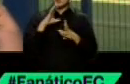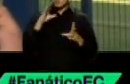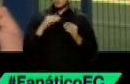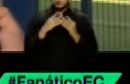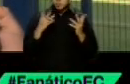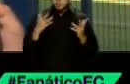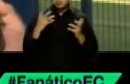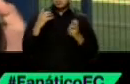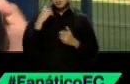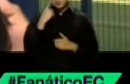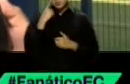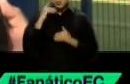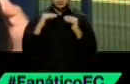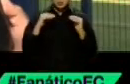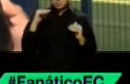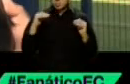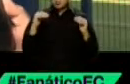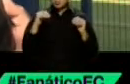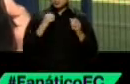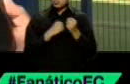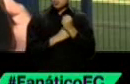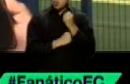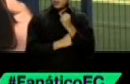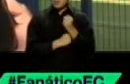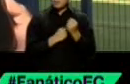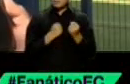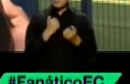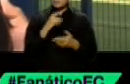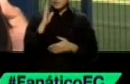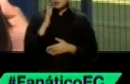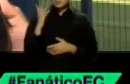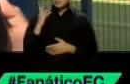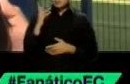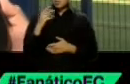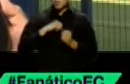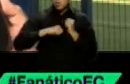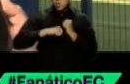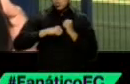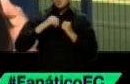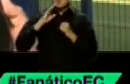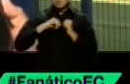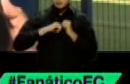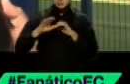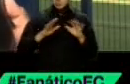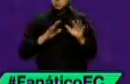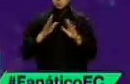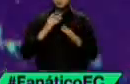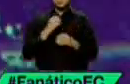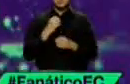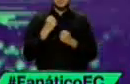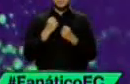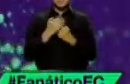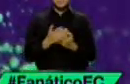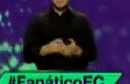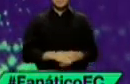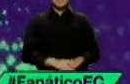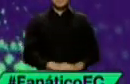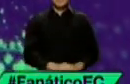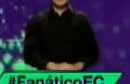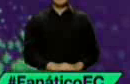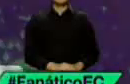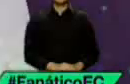e intentar buscar ese equilibrio, buscar esa solidez, sobre todo no encajar goles y ser fuertes en la parte defensiva.